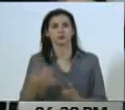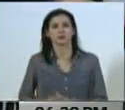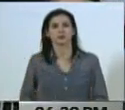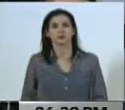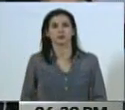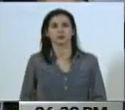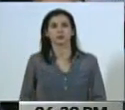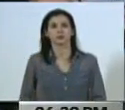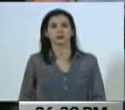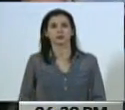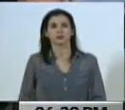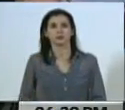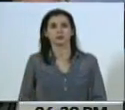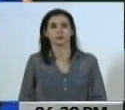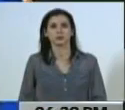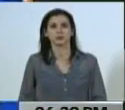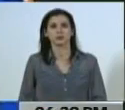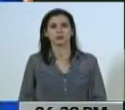today.